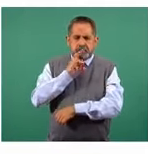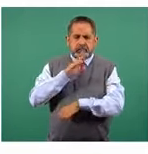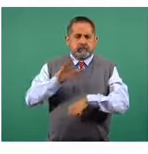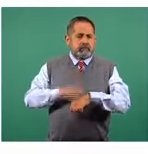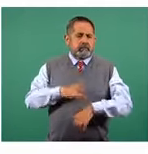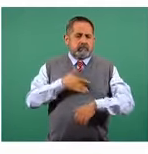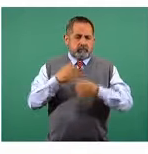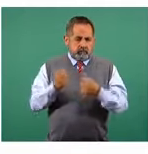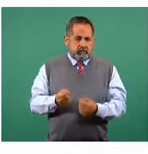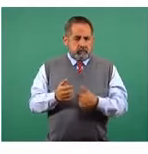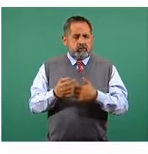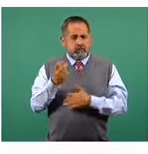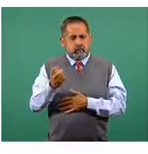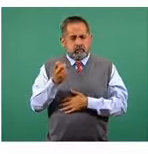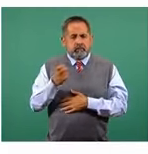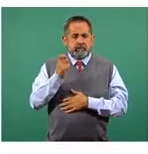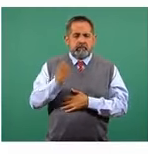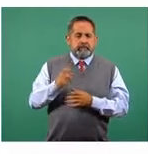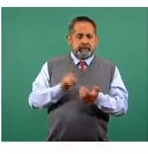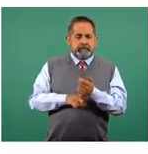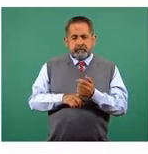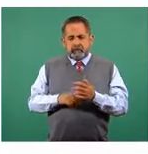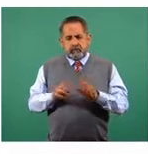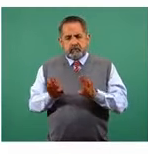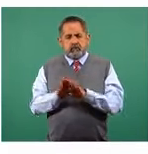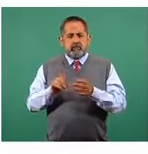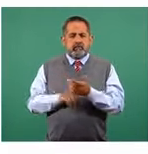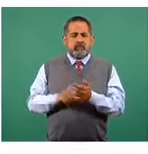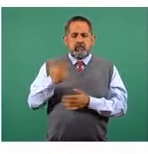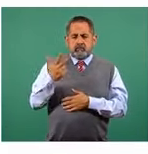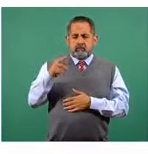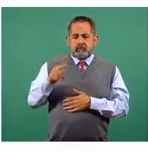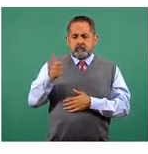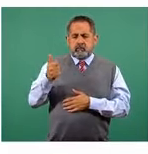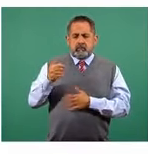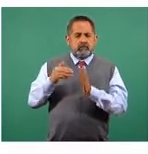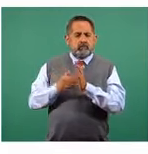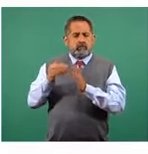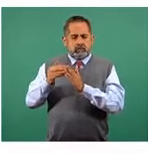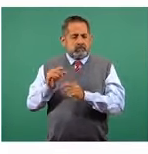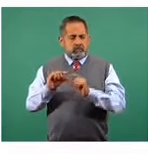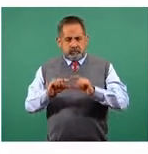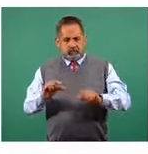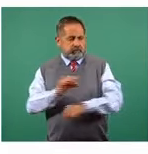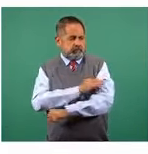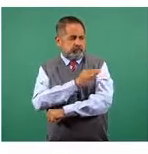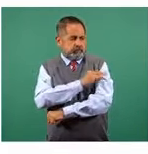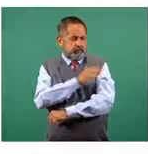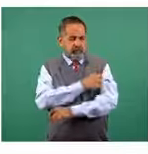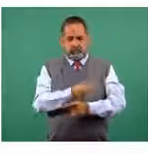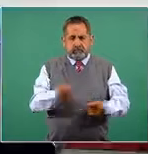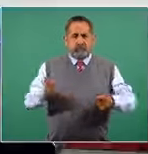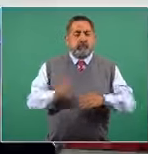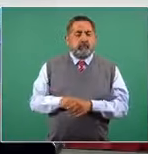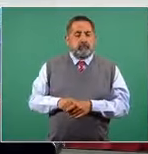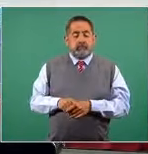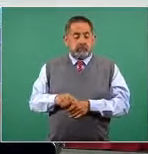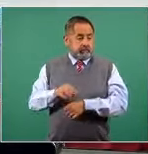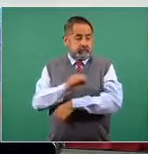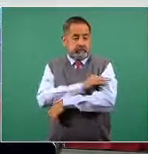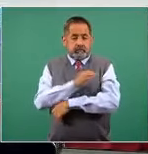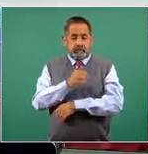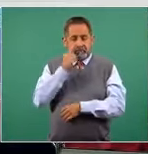ponga. Y por eso vamos a utilizar una cifra de 8.6 millones de dosis. La vacuna contra el sarampión habitualmente se